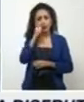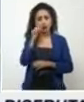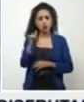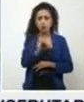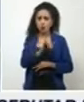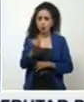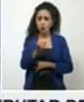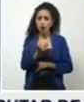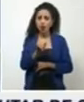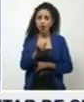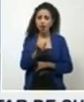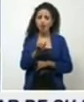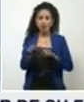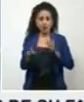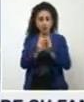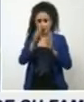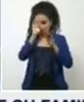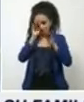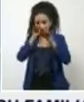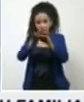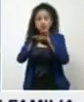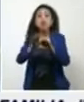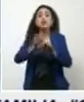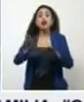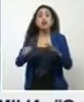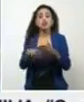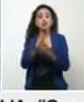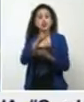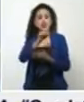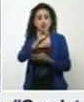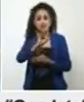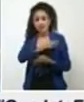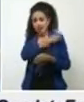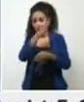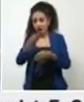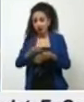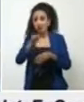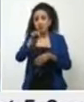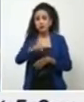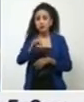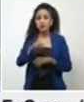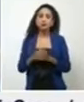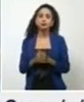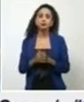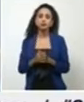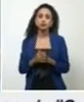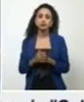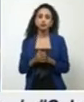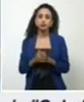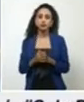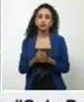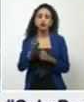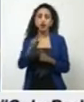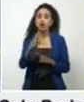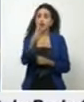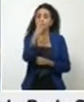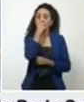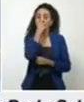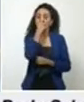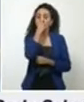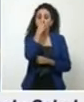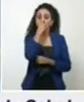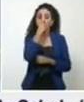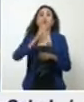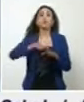en su ingreso, ya desde el día 17 fue necesario mantenerla en ventilación mecánica y fue